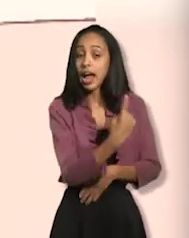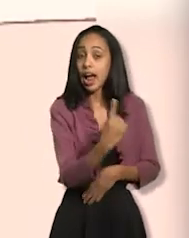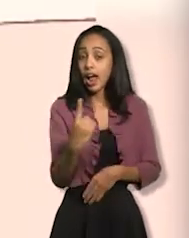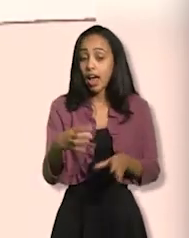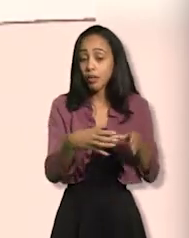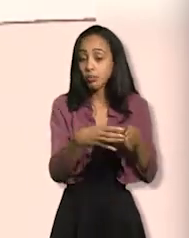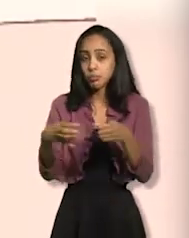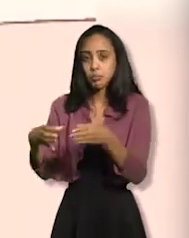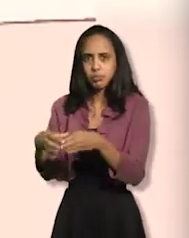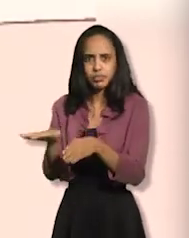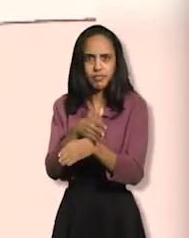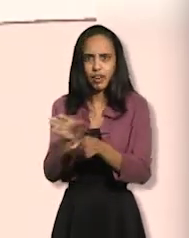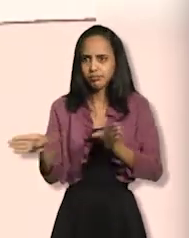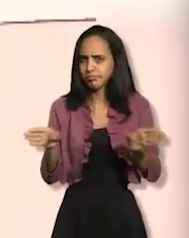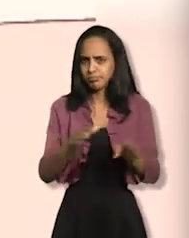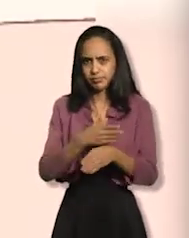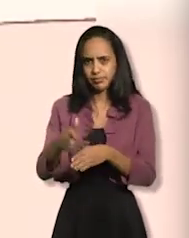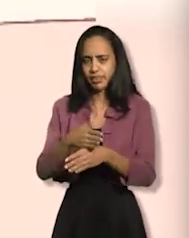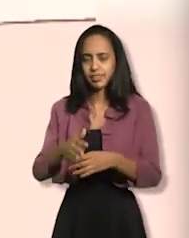Cada uno fue por su lado